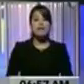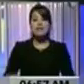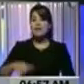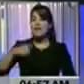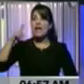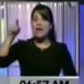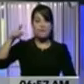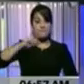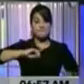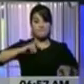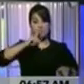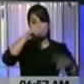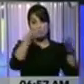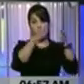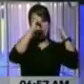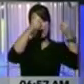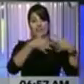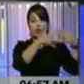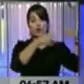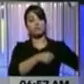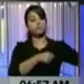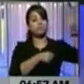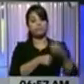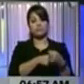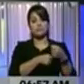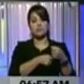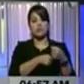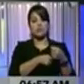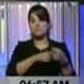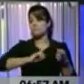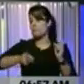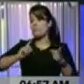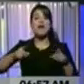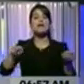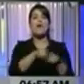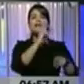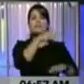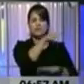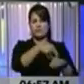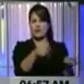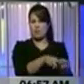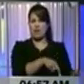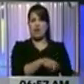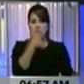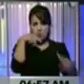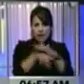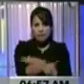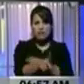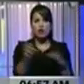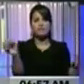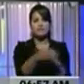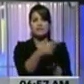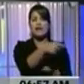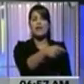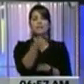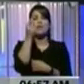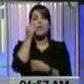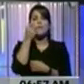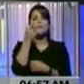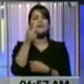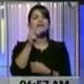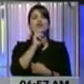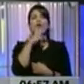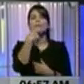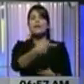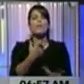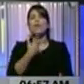mandaban funcionarios de la Embajada Norteamericana, como ahorita mandan en la Asamblea Nacional y se meten carratico en la oficina de... No me interesa, lo